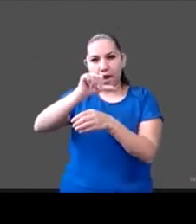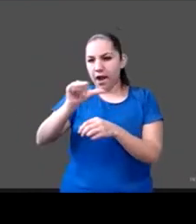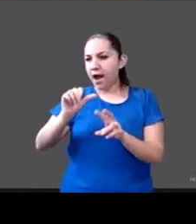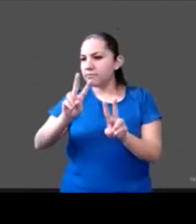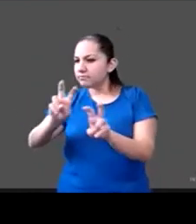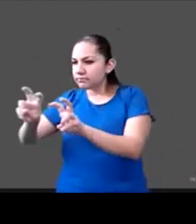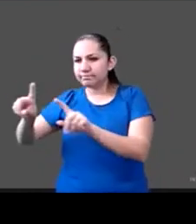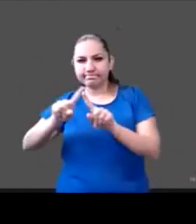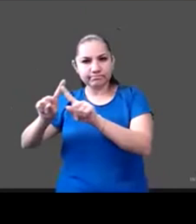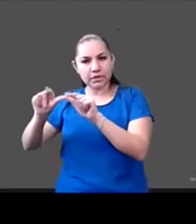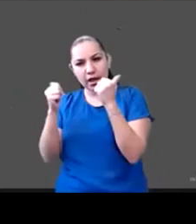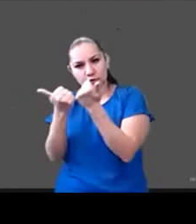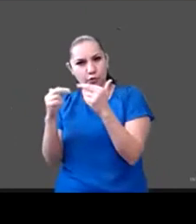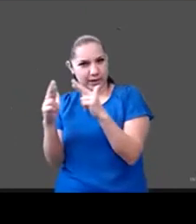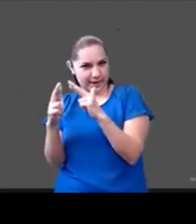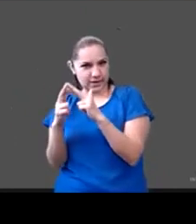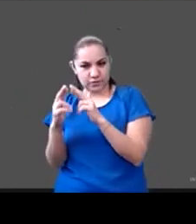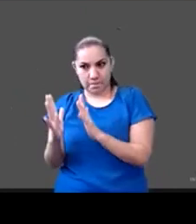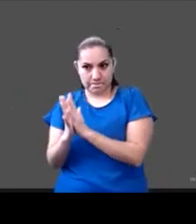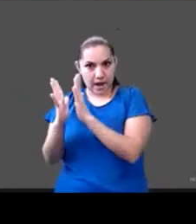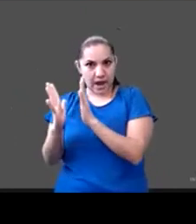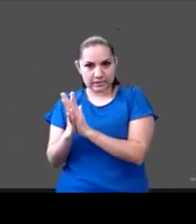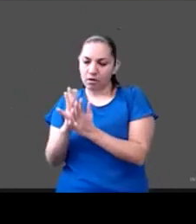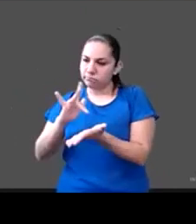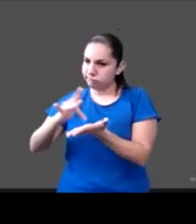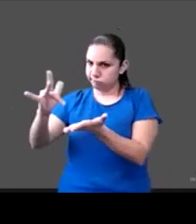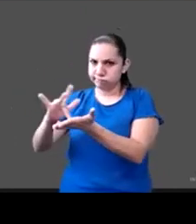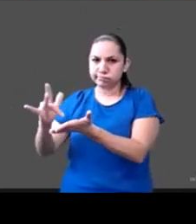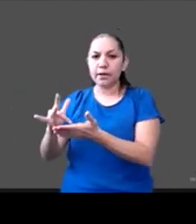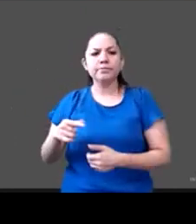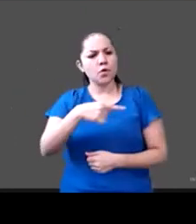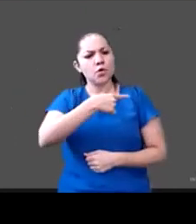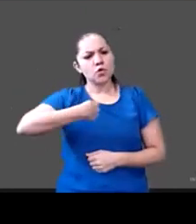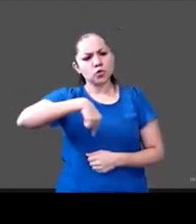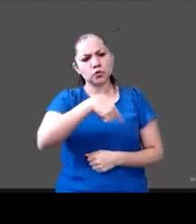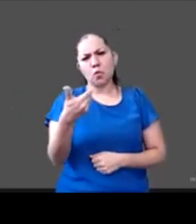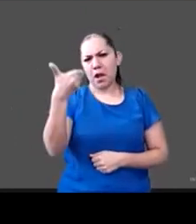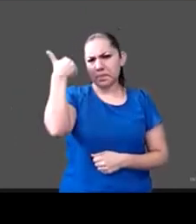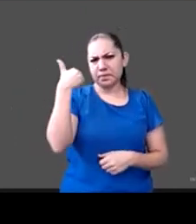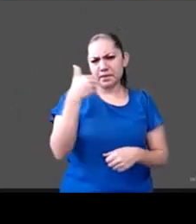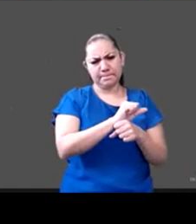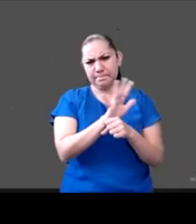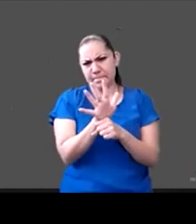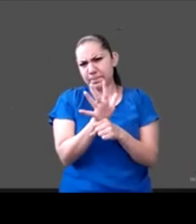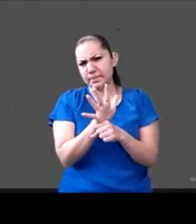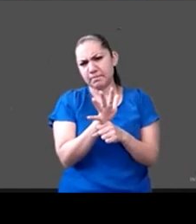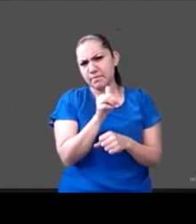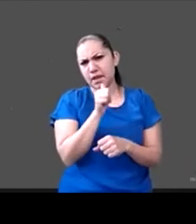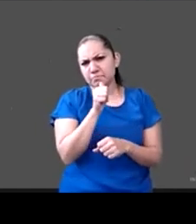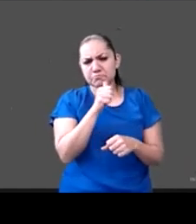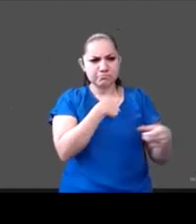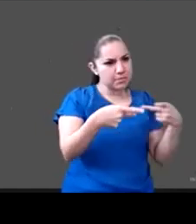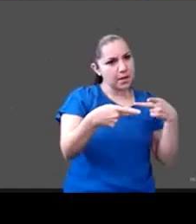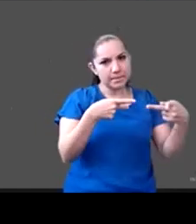participaron. Creo que una perspectiva que teníamos antes de la pandemia con el diplomado que íbamos a hacer, que no hicimos y